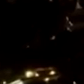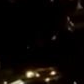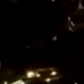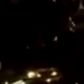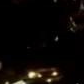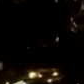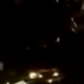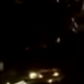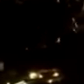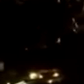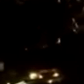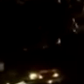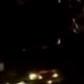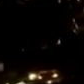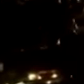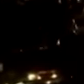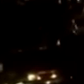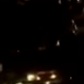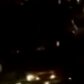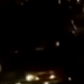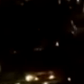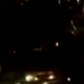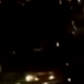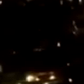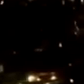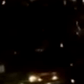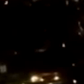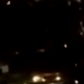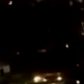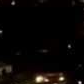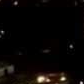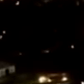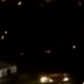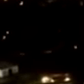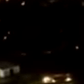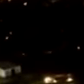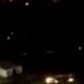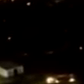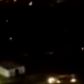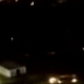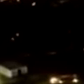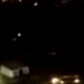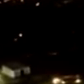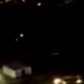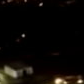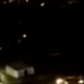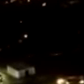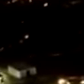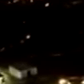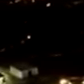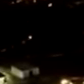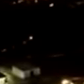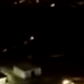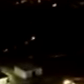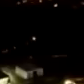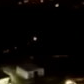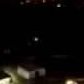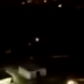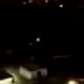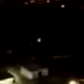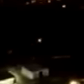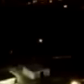35 grados. Esto es Rosario, una ciudad de 1,5 millones de habitantes, donde 300.000 habitantes no tenían normal suministro de energía